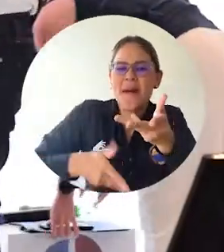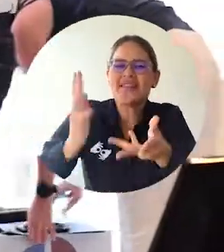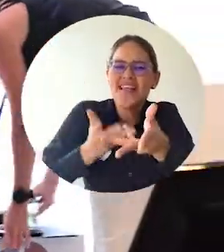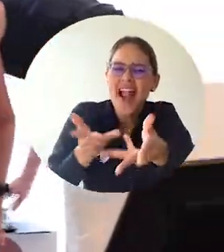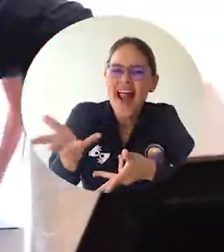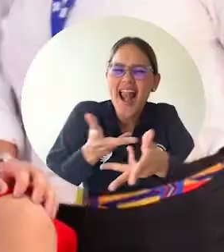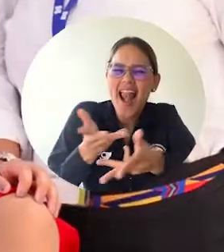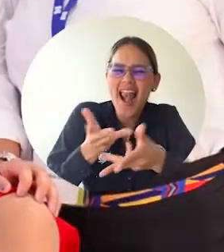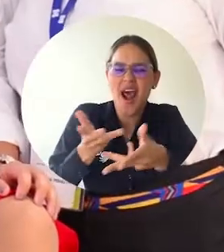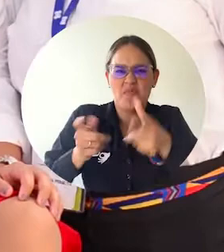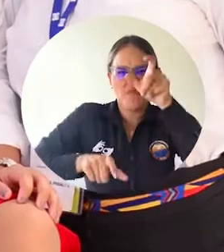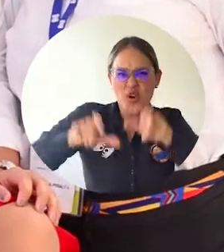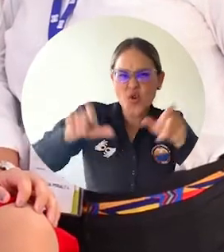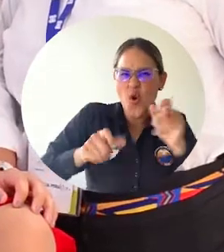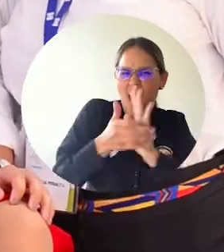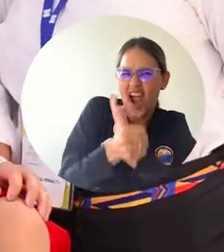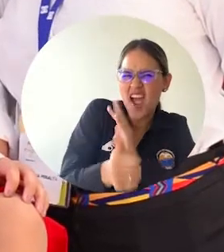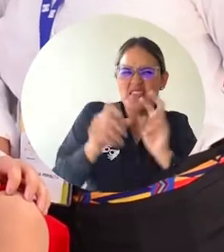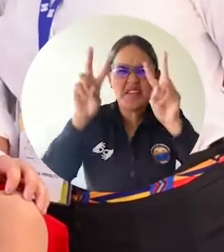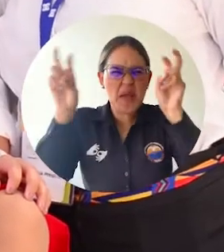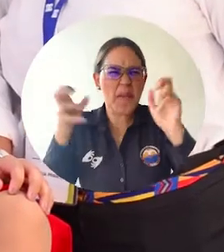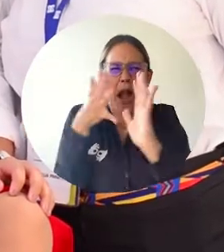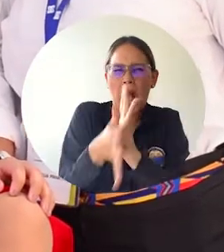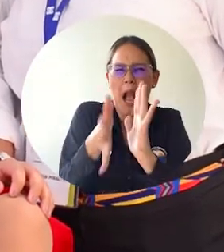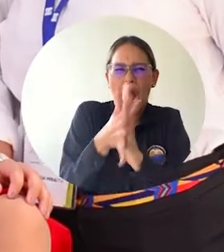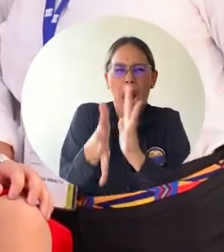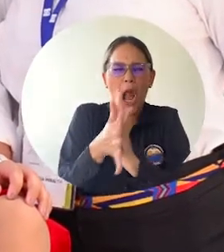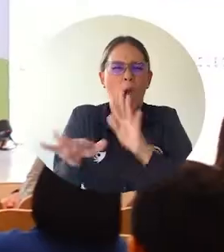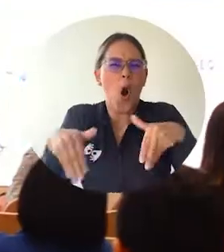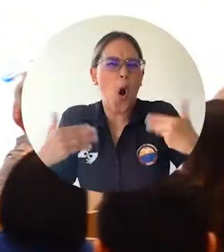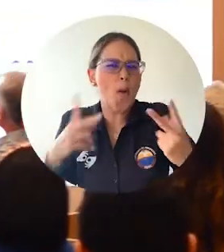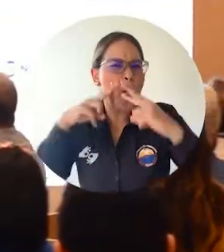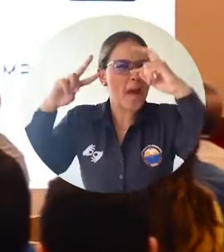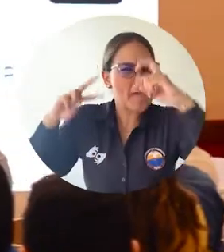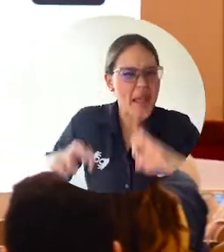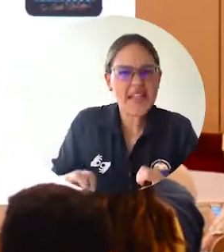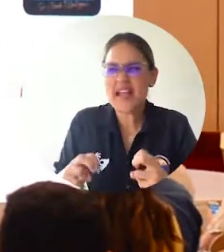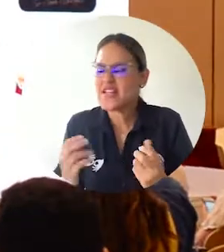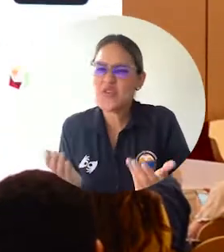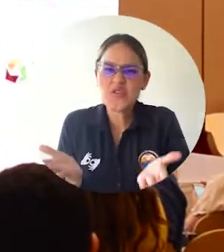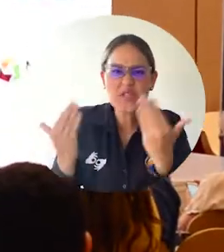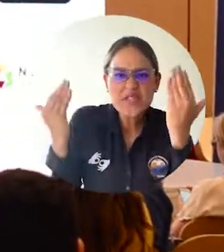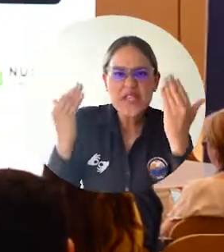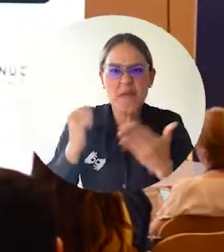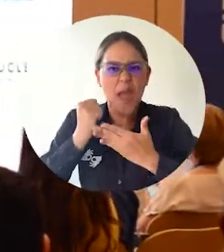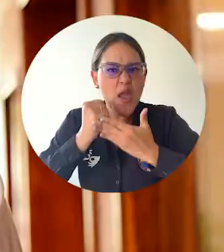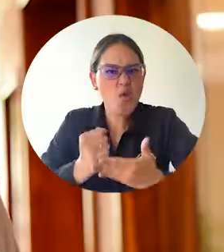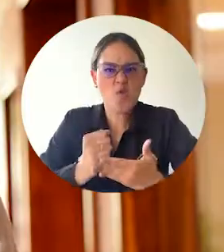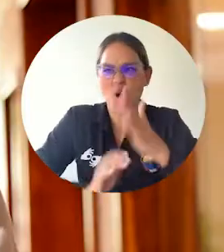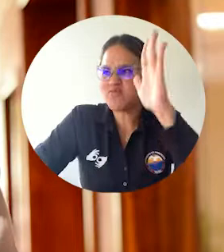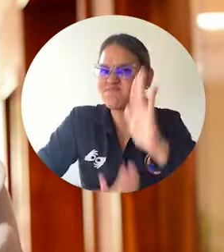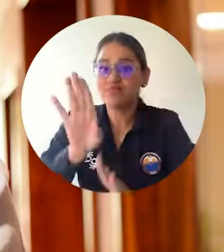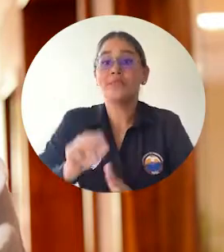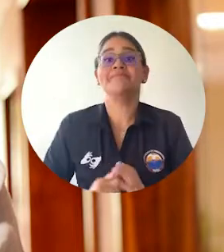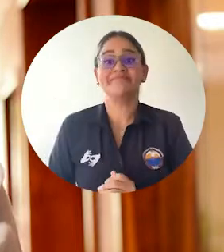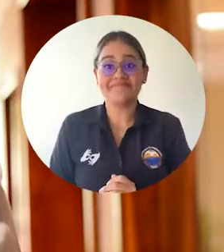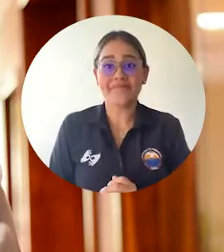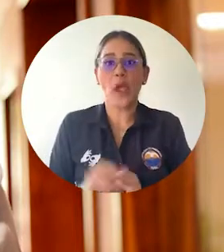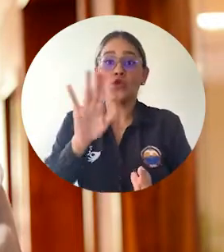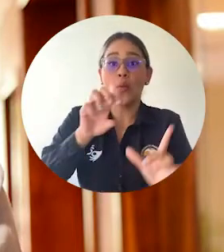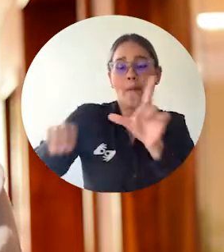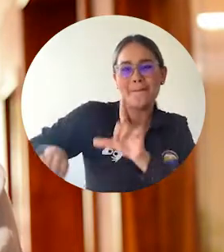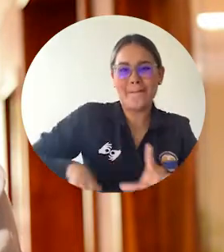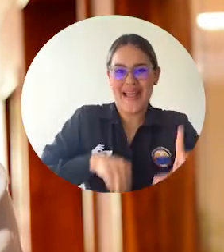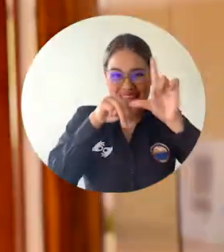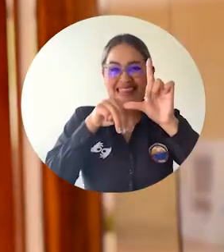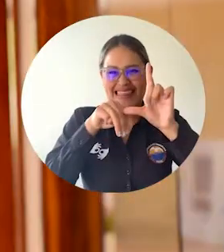su representación con varios miembros que brindaron perspectivas inspiradoras de desarrollo desde la academia y la investigación. A través de la maestría en gestión del